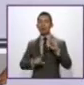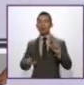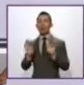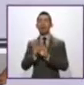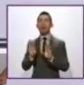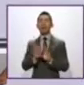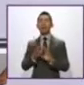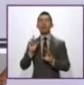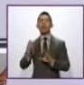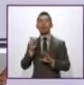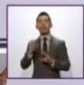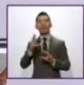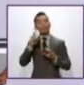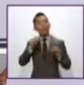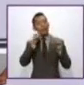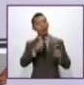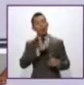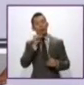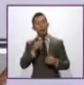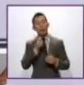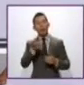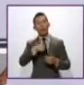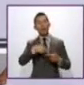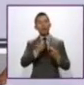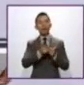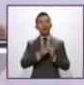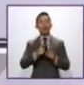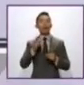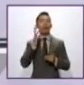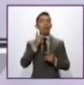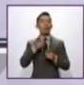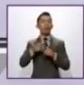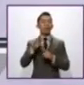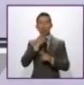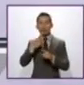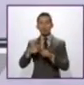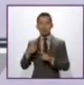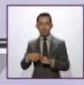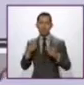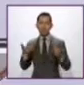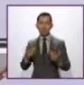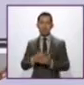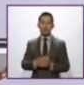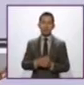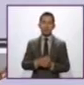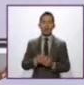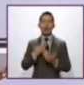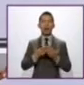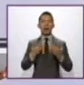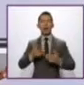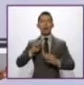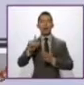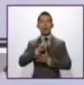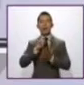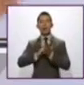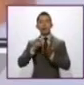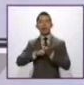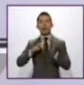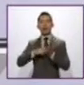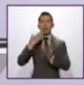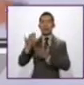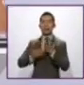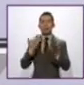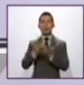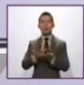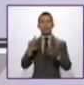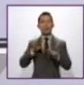no tomar en cuenta a las cámaras y a los colegios. Lo hicimos con el Código Urbano, con esa reforma que presentamos, trabajamos